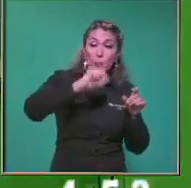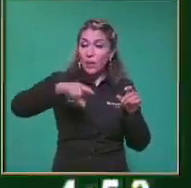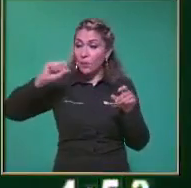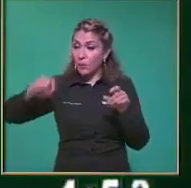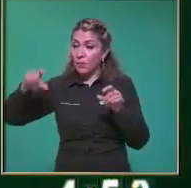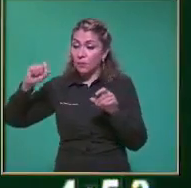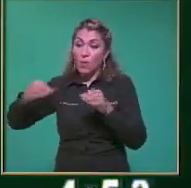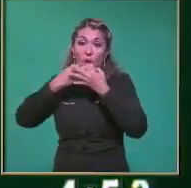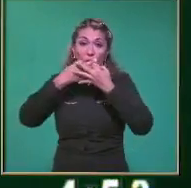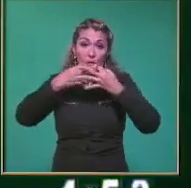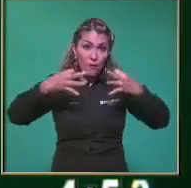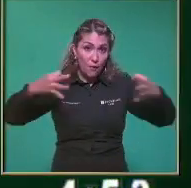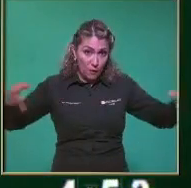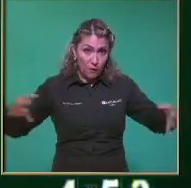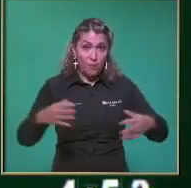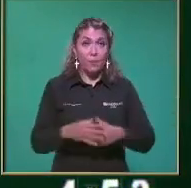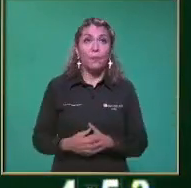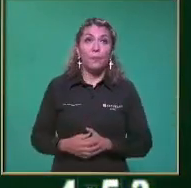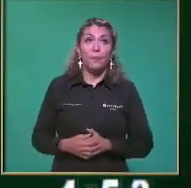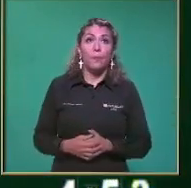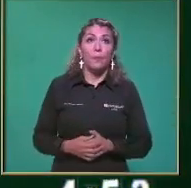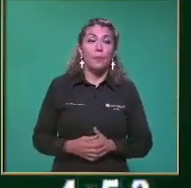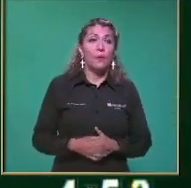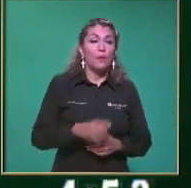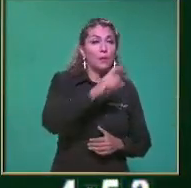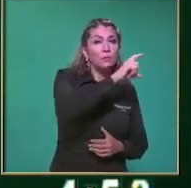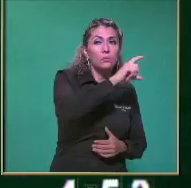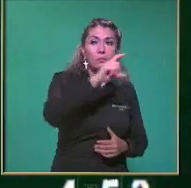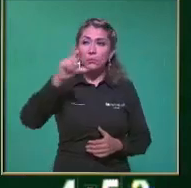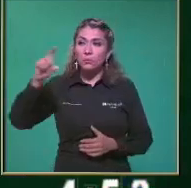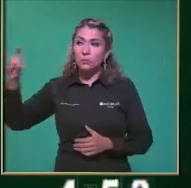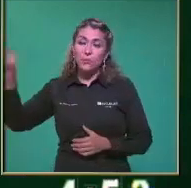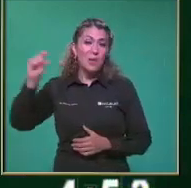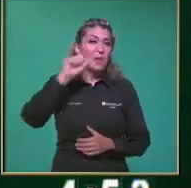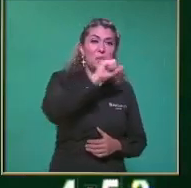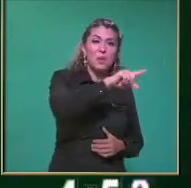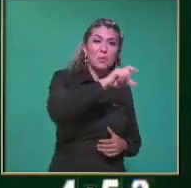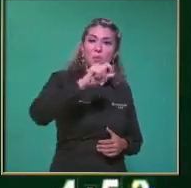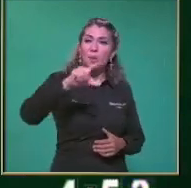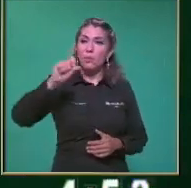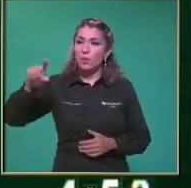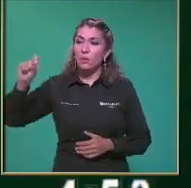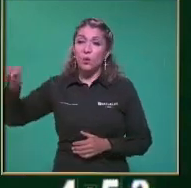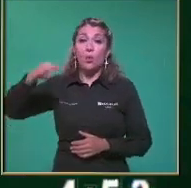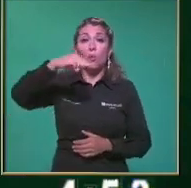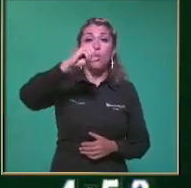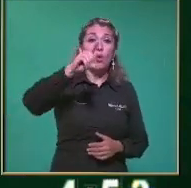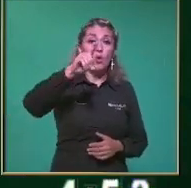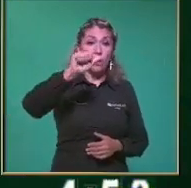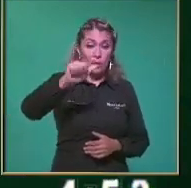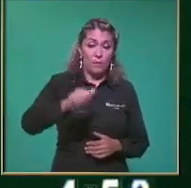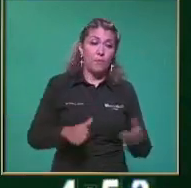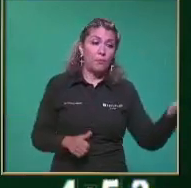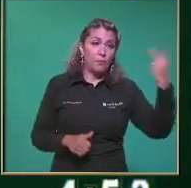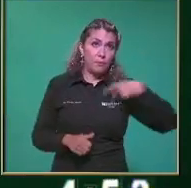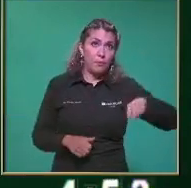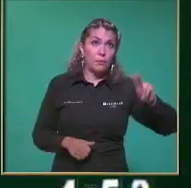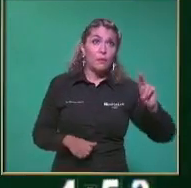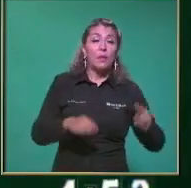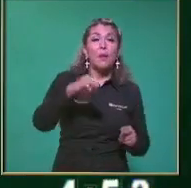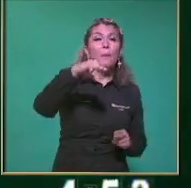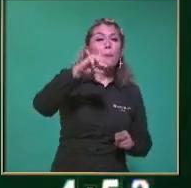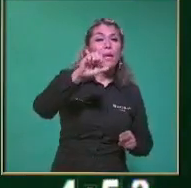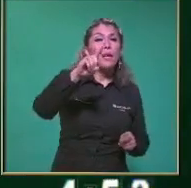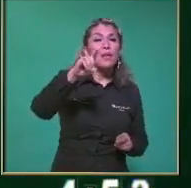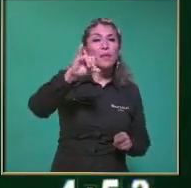en una serie de datos. O sea, checo todos mis datos y el dato que más se repite, esa es la moda. ¿Qué es la